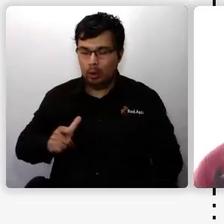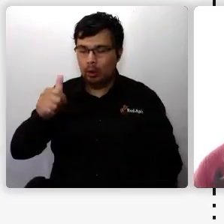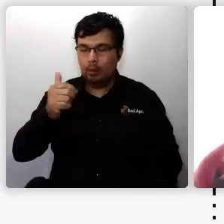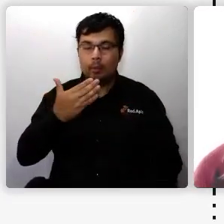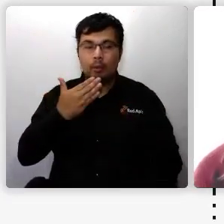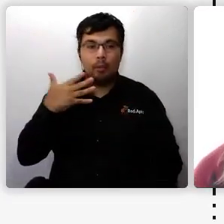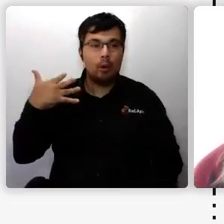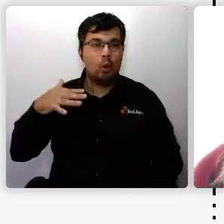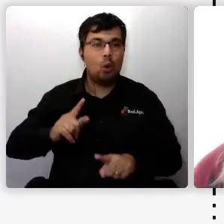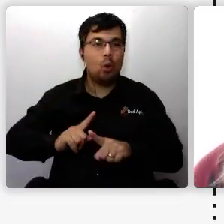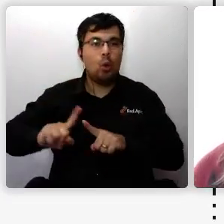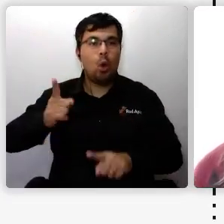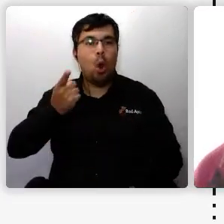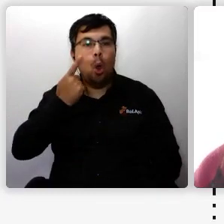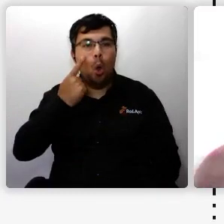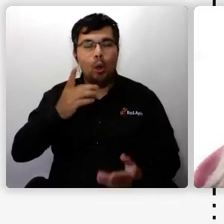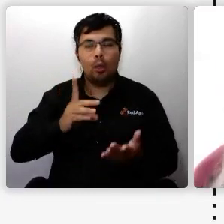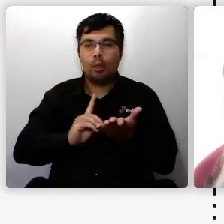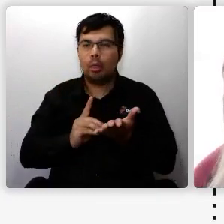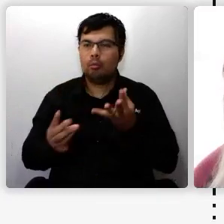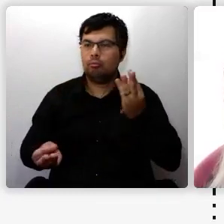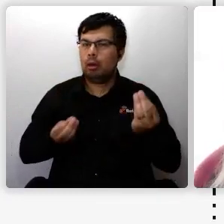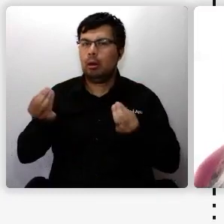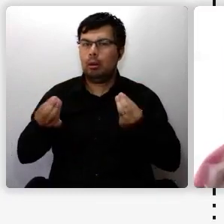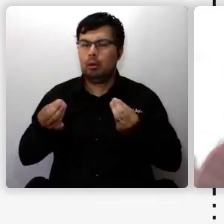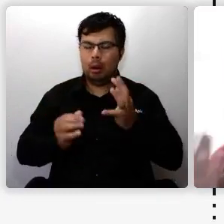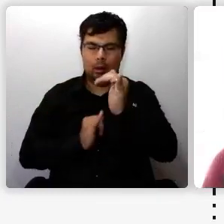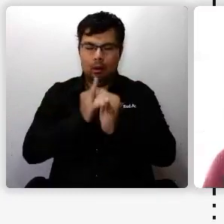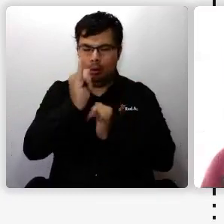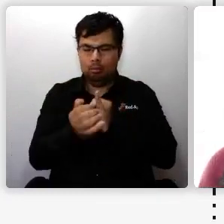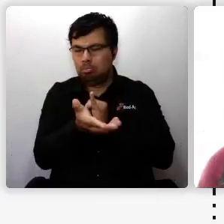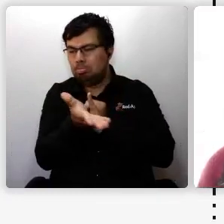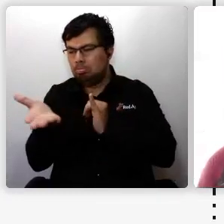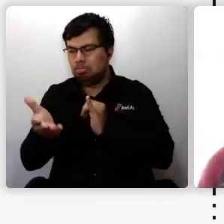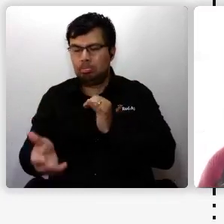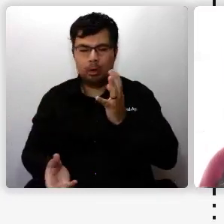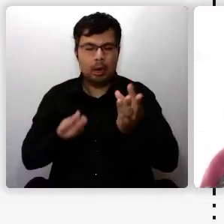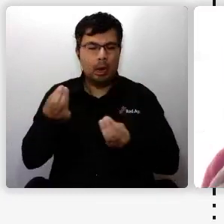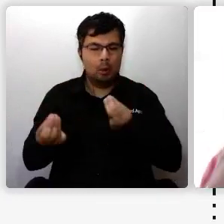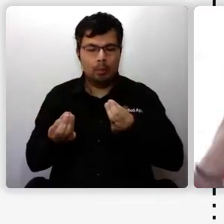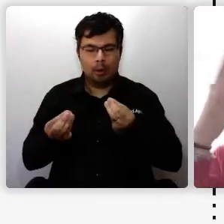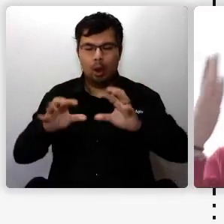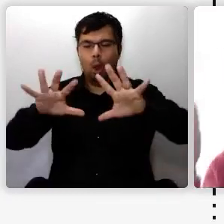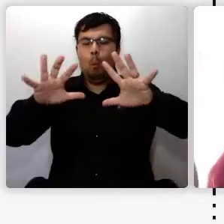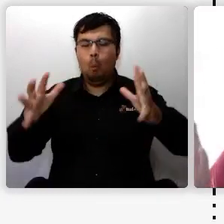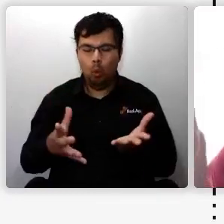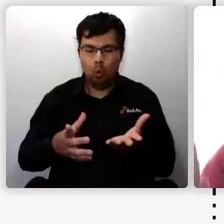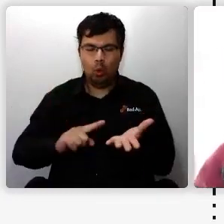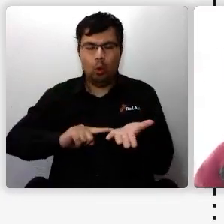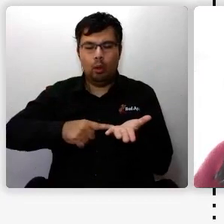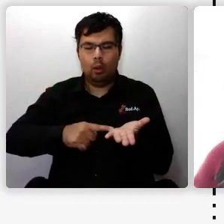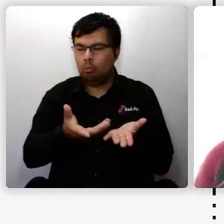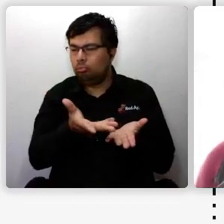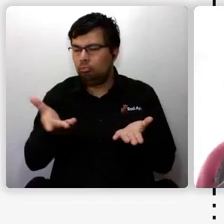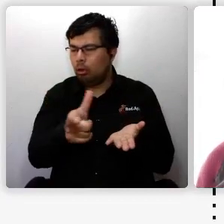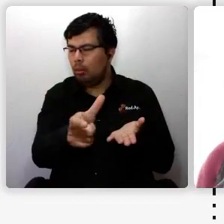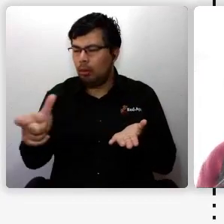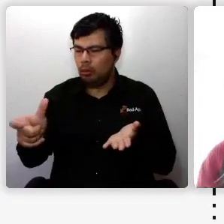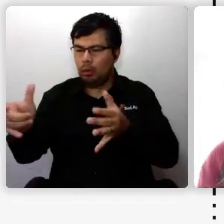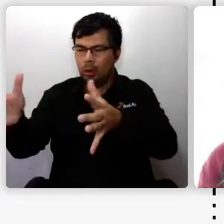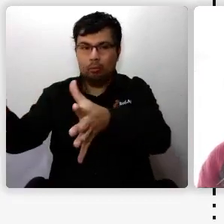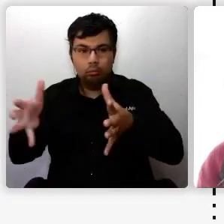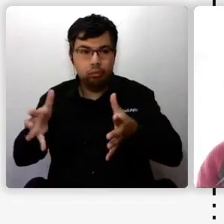el conocimiento digital. ¿Qué está pasando en Internet? ¿Qué es lo que está pasando en este mundo tecnológico? ¿Qué son estos proveedores nuevos que están